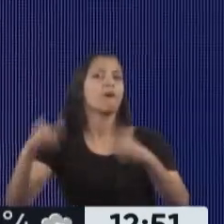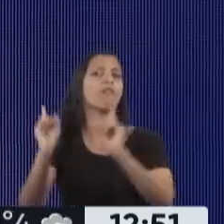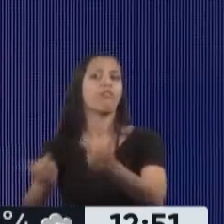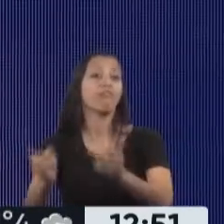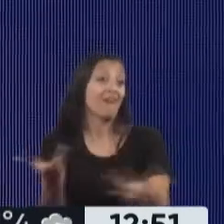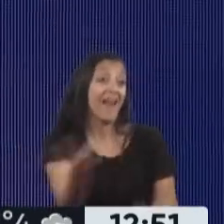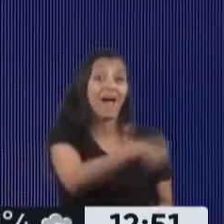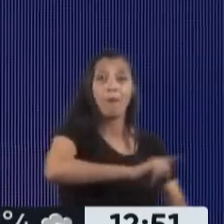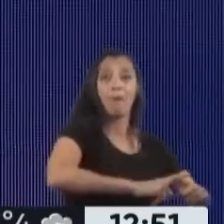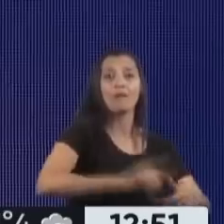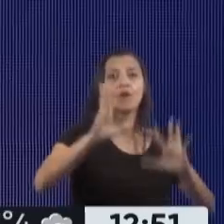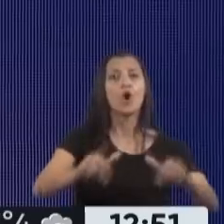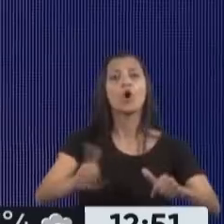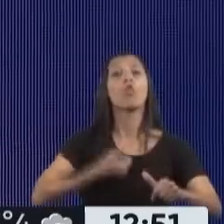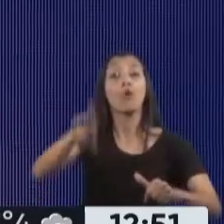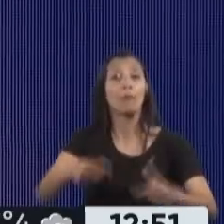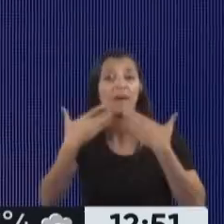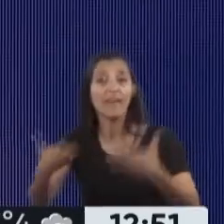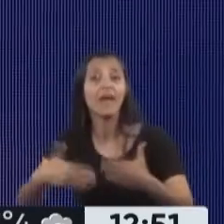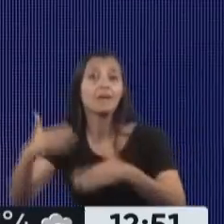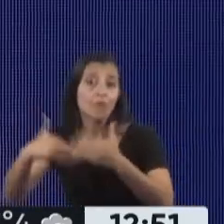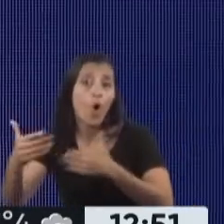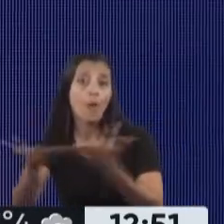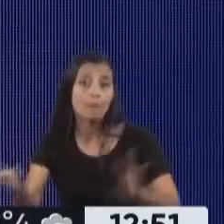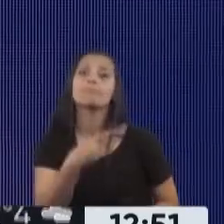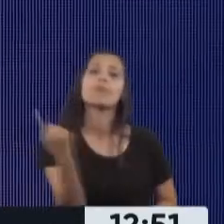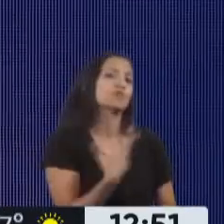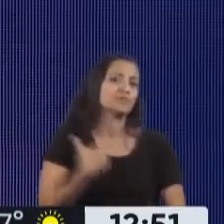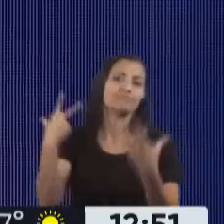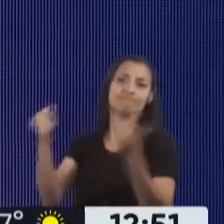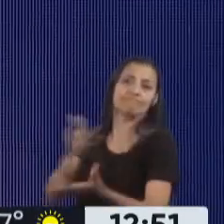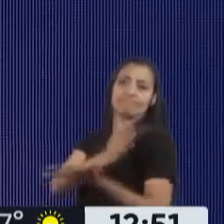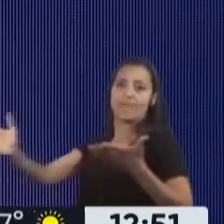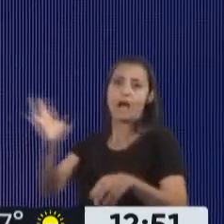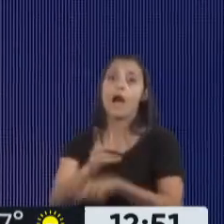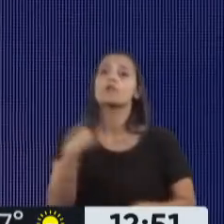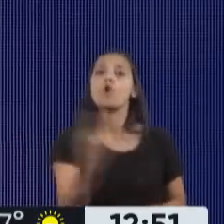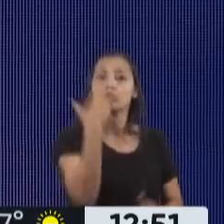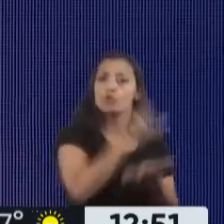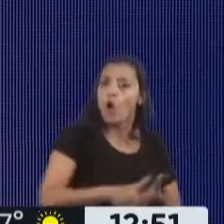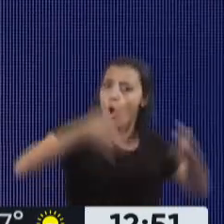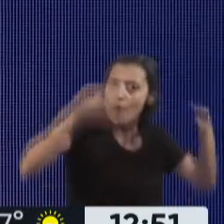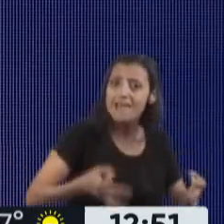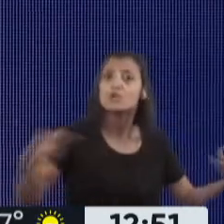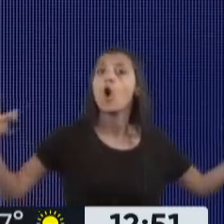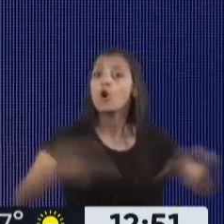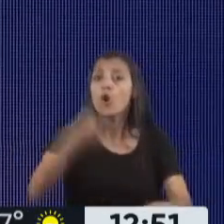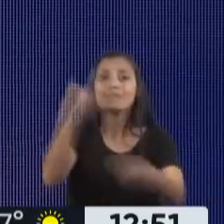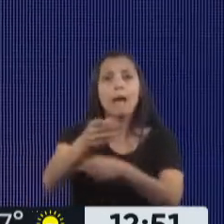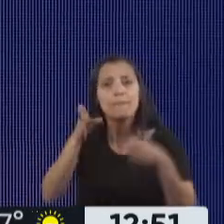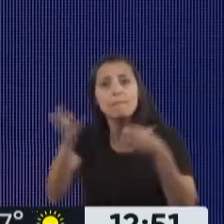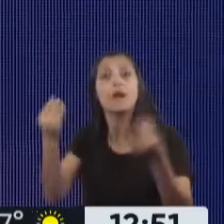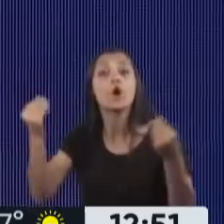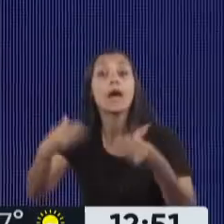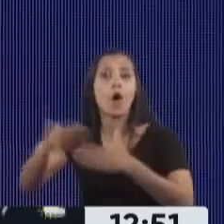los políticos. Y nosotros, como sí estamos dispuestos a hacer un gobierno de gente honesta, lo primero que cortamos fue la obra